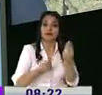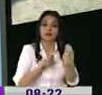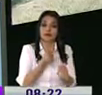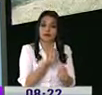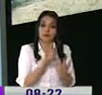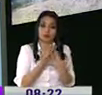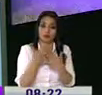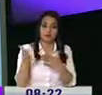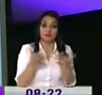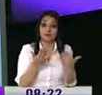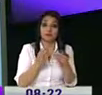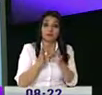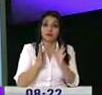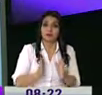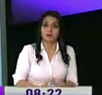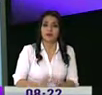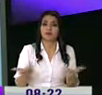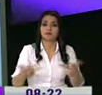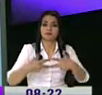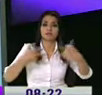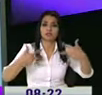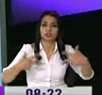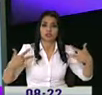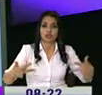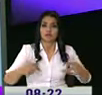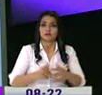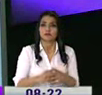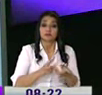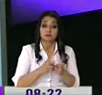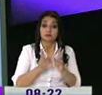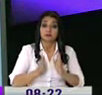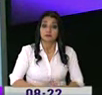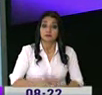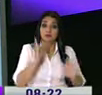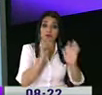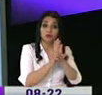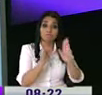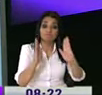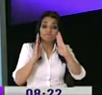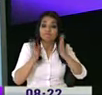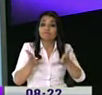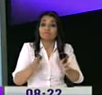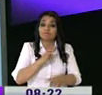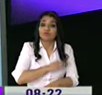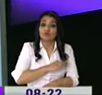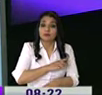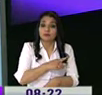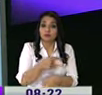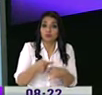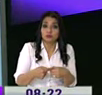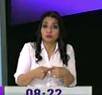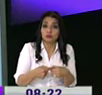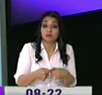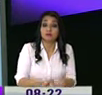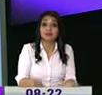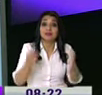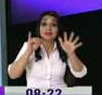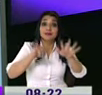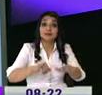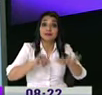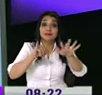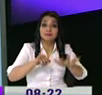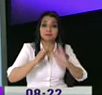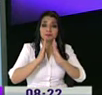Sofía Vintimilla está en Chillo Gallo. Los vecinos denuncian falta de atención por parte del municipio. Hace 6 meses, escuchen